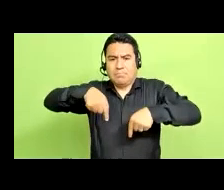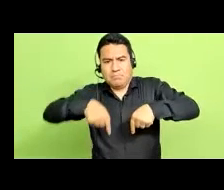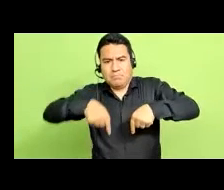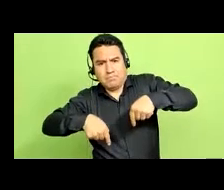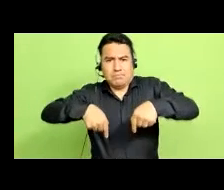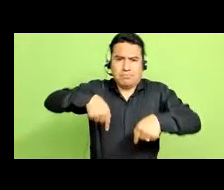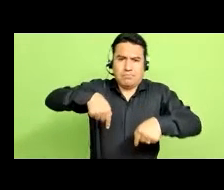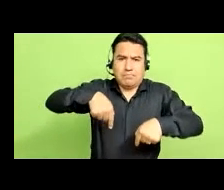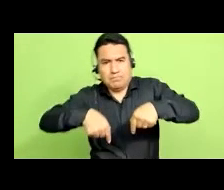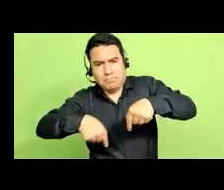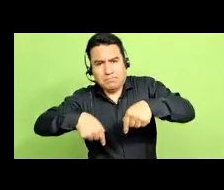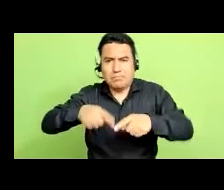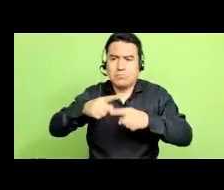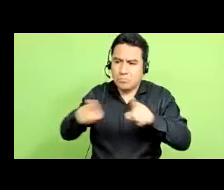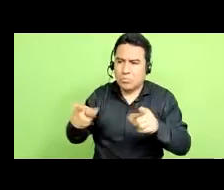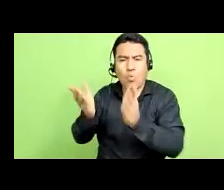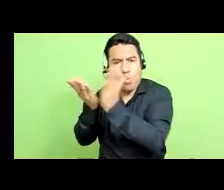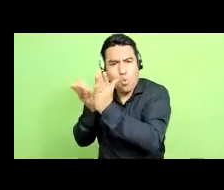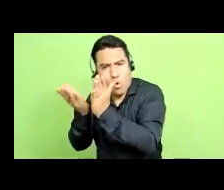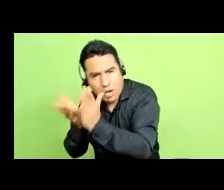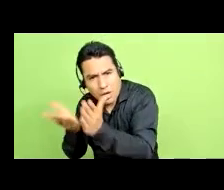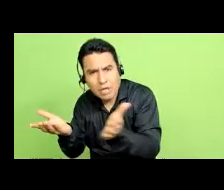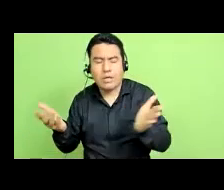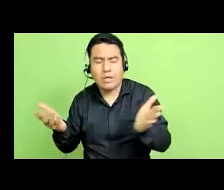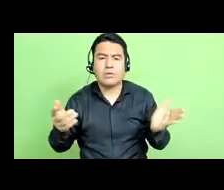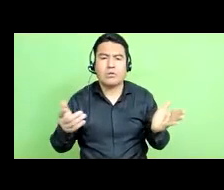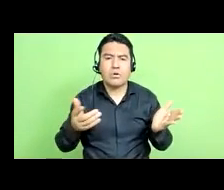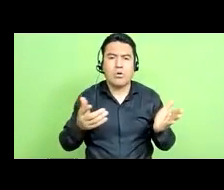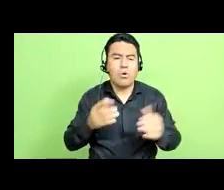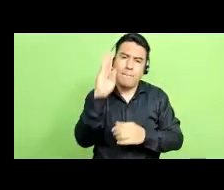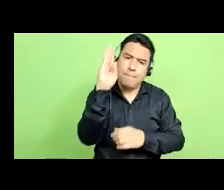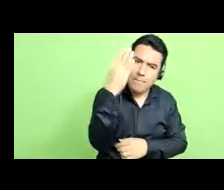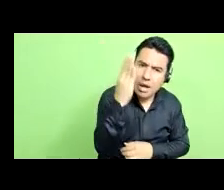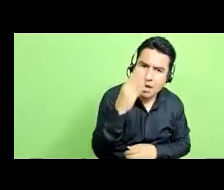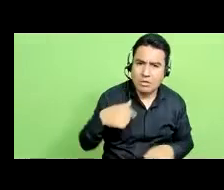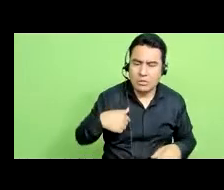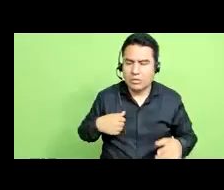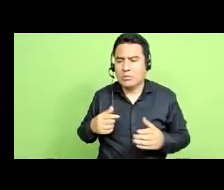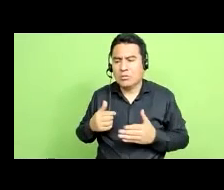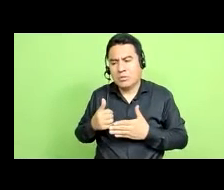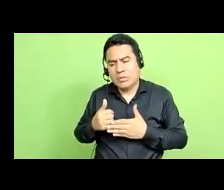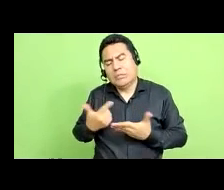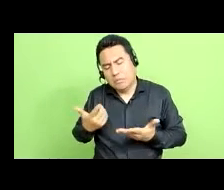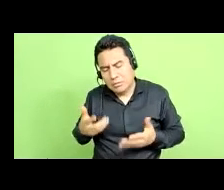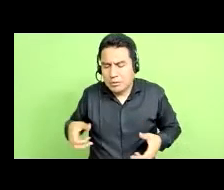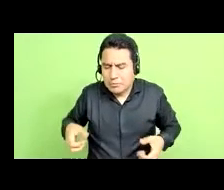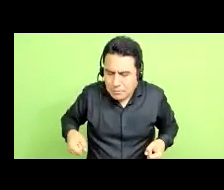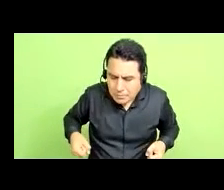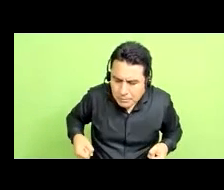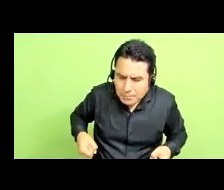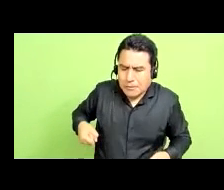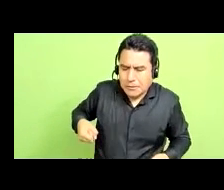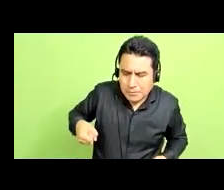me adaptaba el colegio trataba la verdad sido para muchos de nosotros historias muy muy